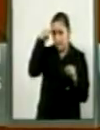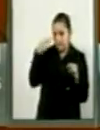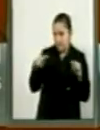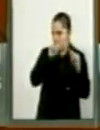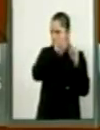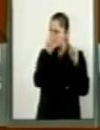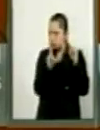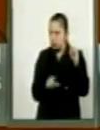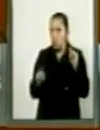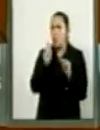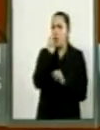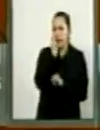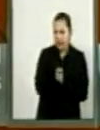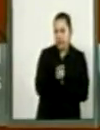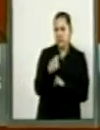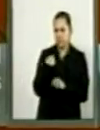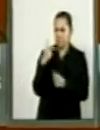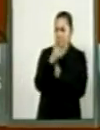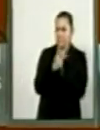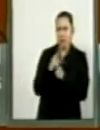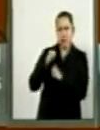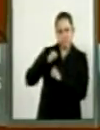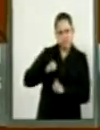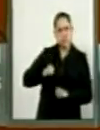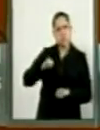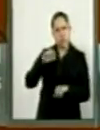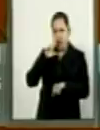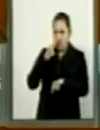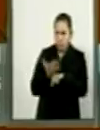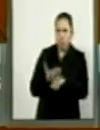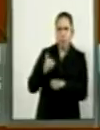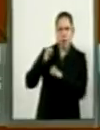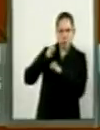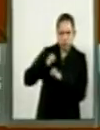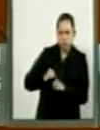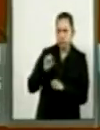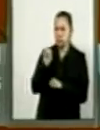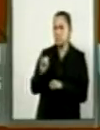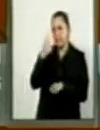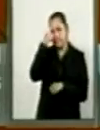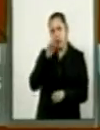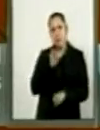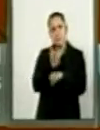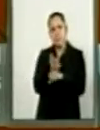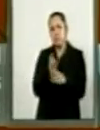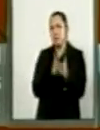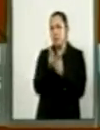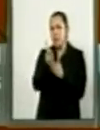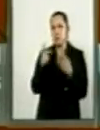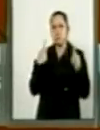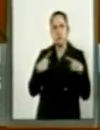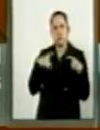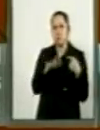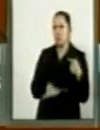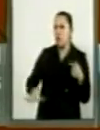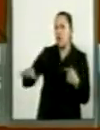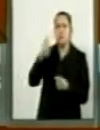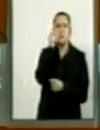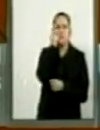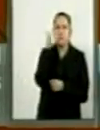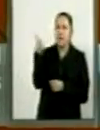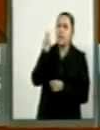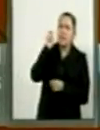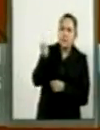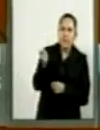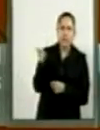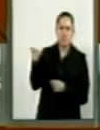responsable, ese actor orgulloso de velar por los derechos humanos de todas las personas, independientemente de su condición migratoria o